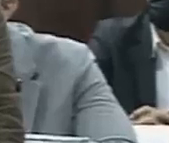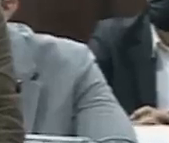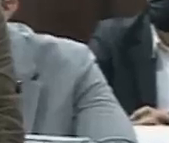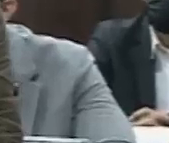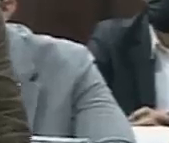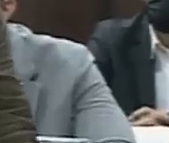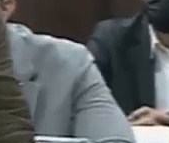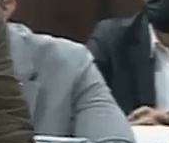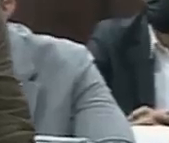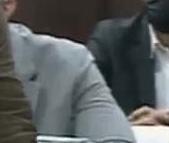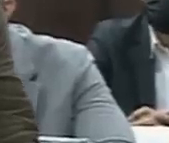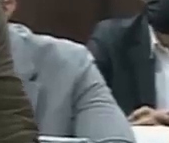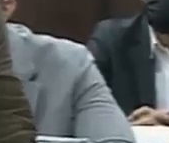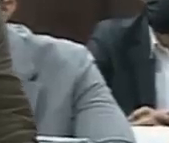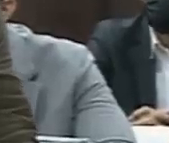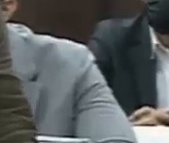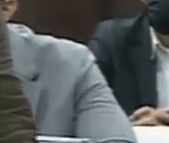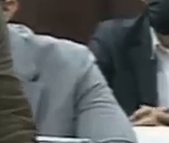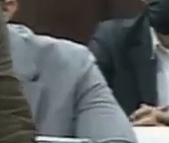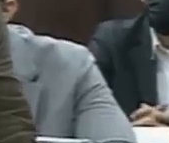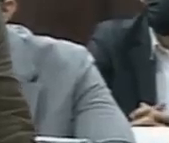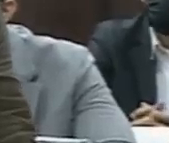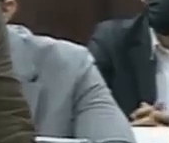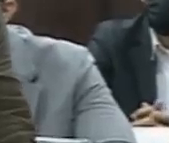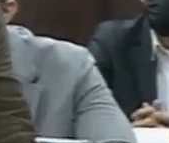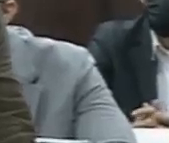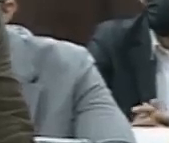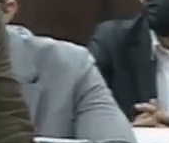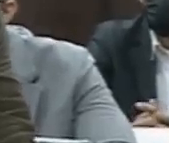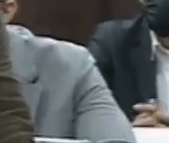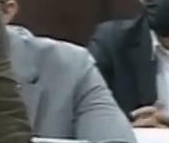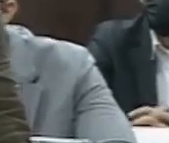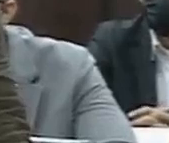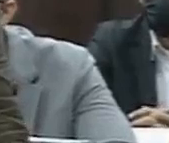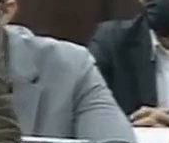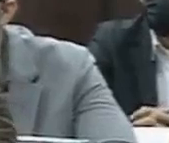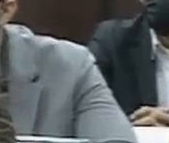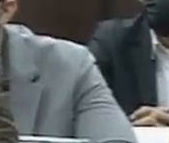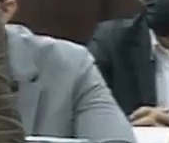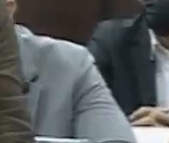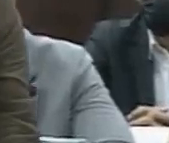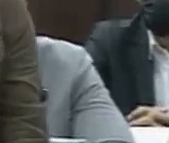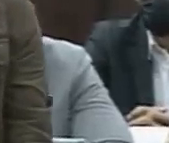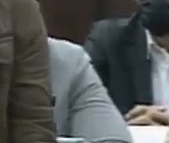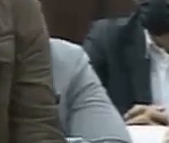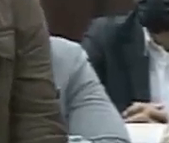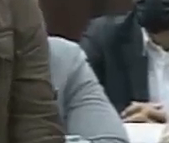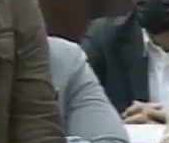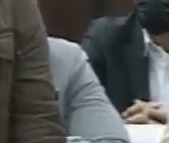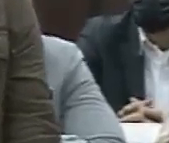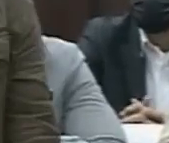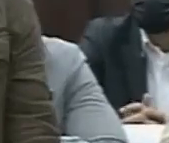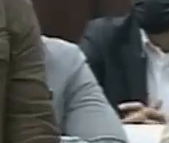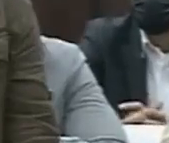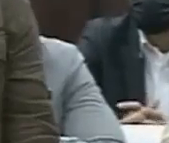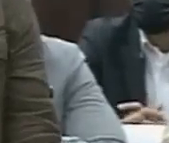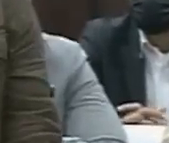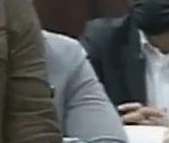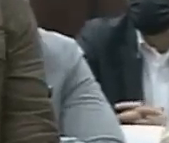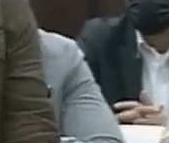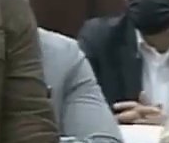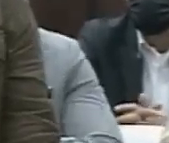Parlamentario Venezuela-Honduras, bueno, nosotros, nuestro Grupo de Amistad aprobó un comunicado que por supuesto vamos a socializar y